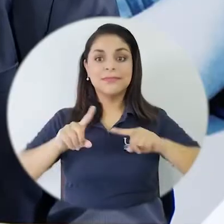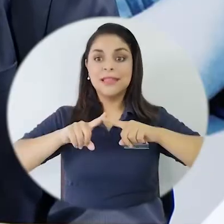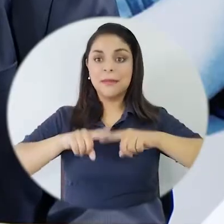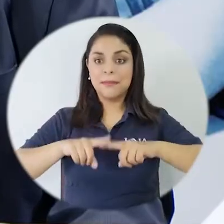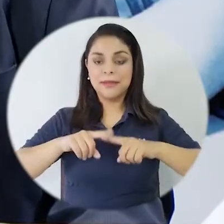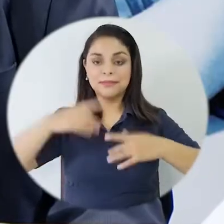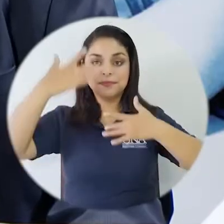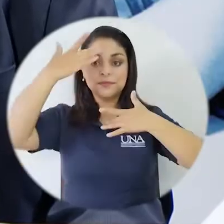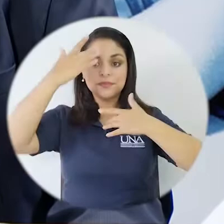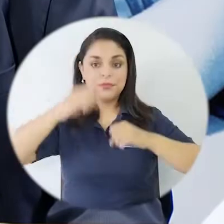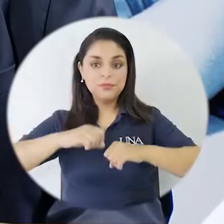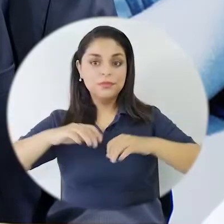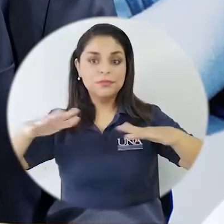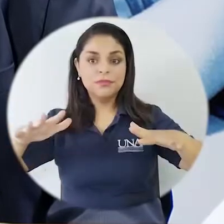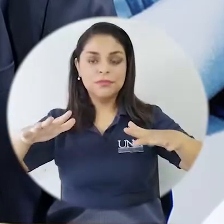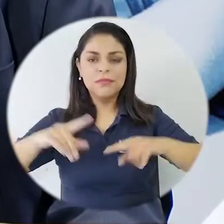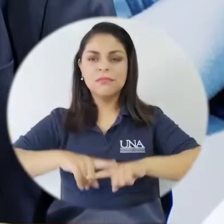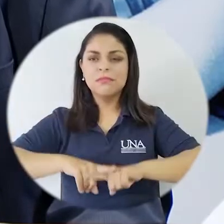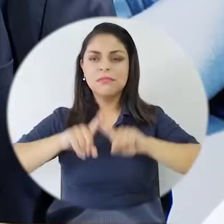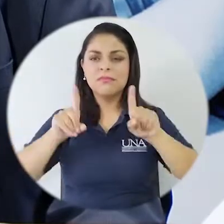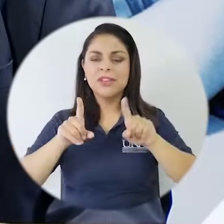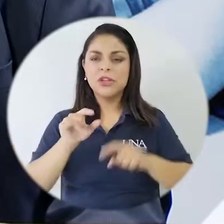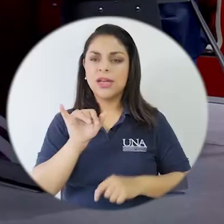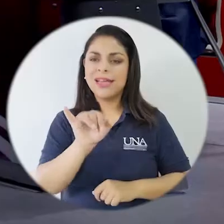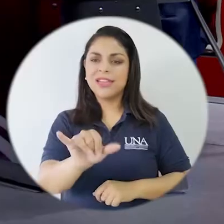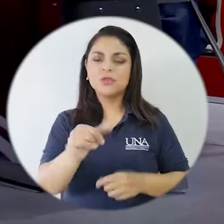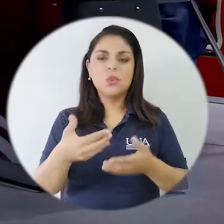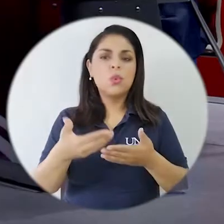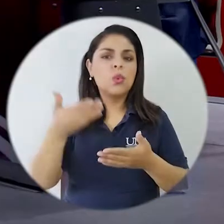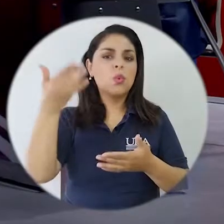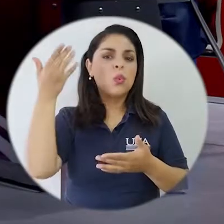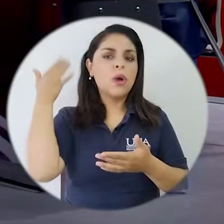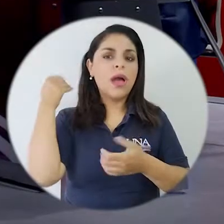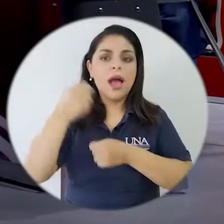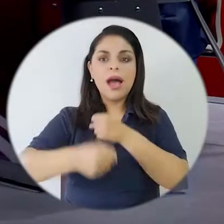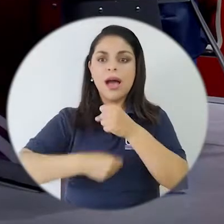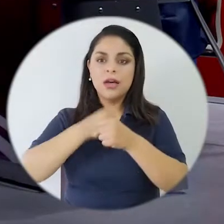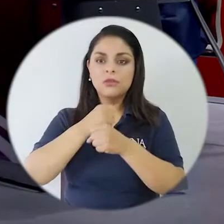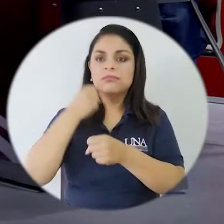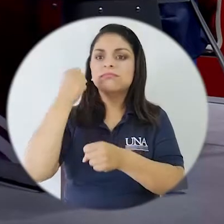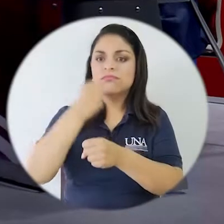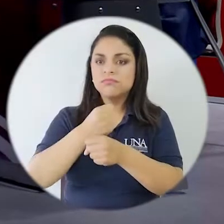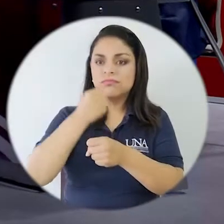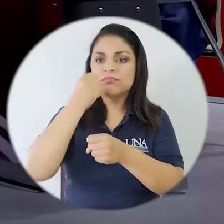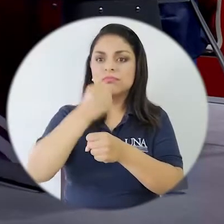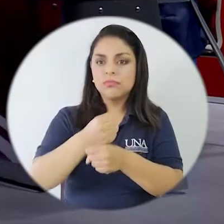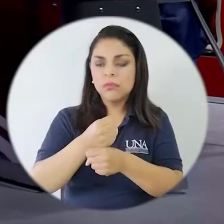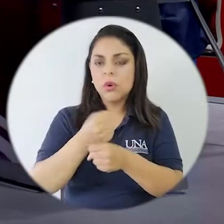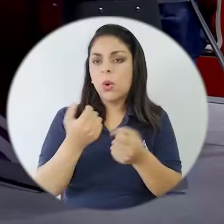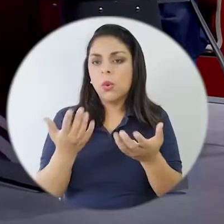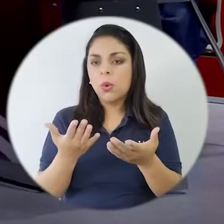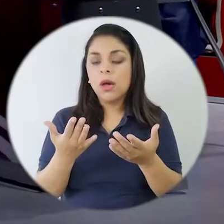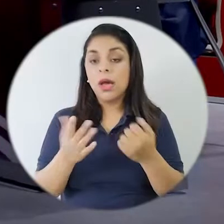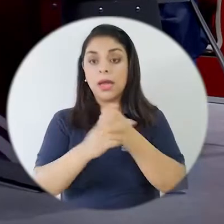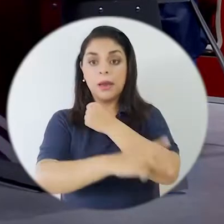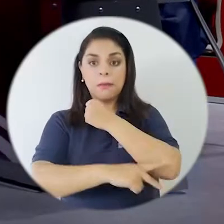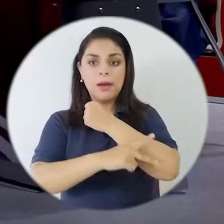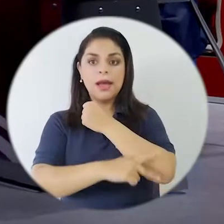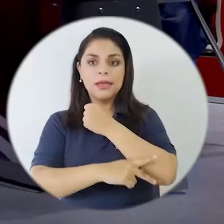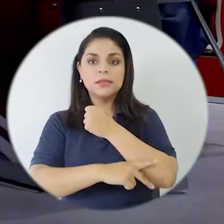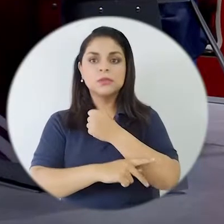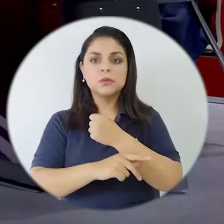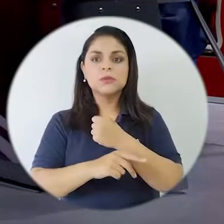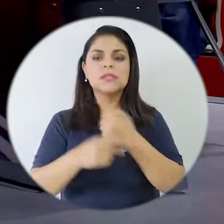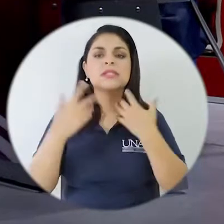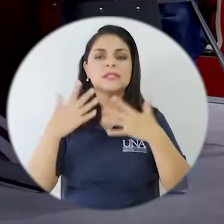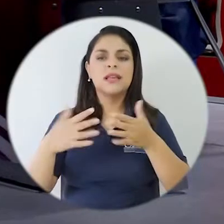pandemia. Pero Ujú. imagino, ¿verdad? Si es algo que se viene trabajando hace muchos años, en el país tampoco es algo reciente, venimos trabajando en este tema, sobre todo en el marco